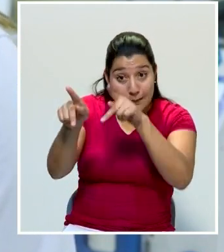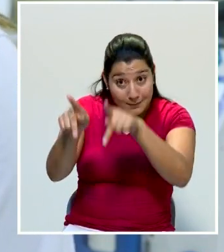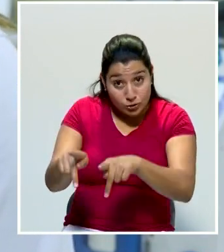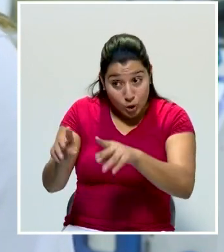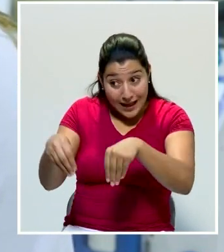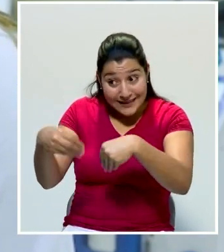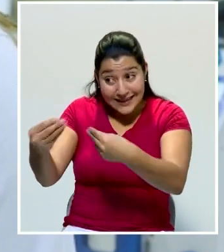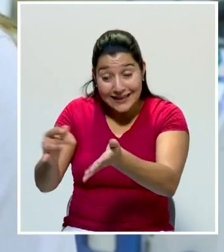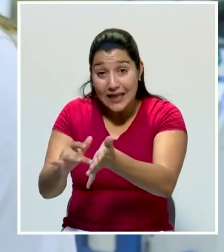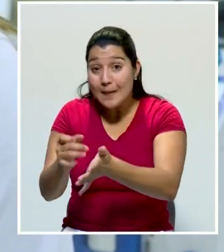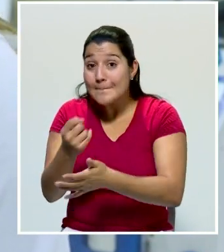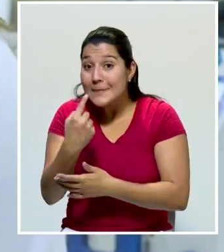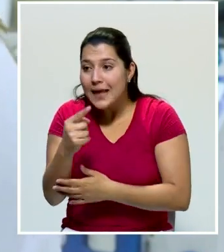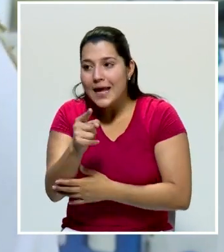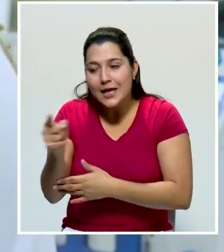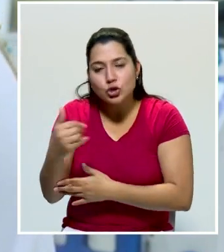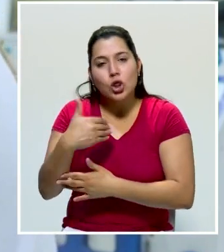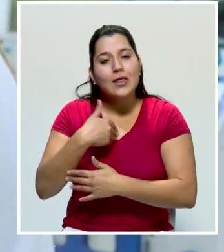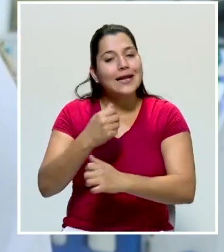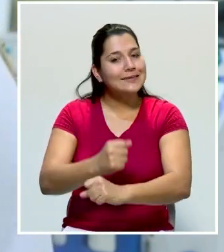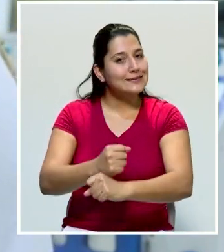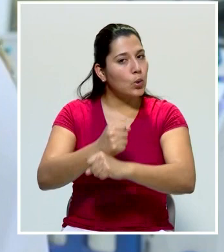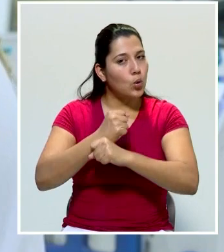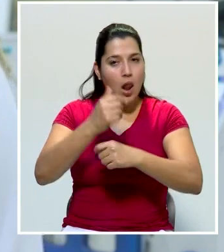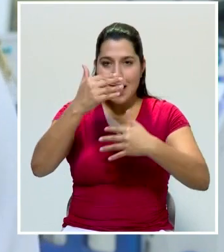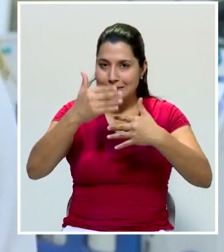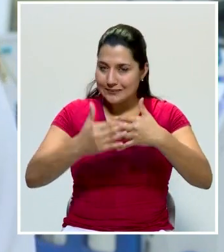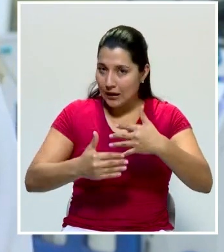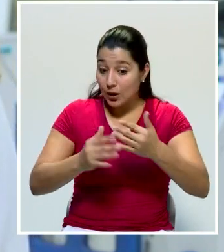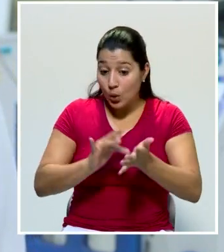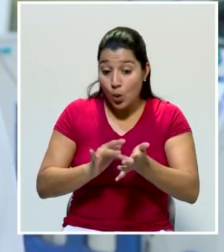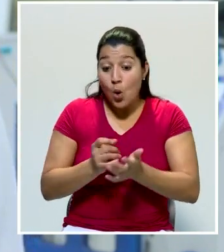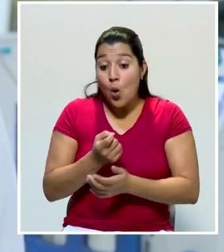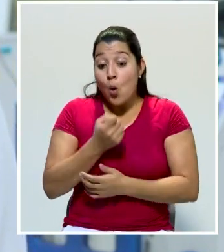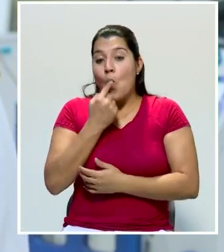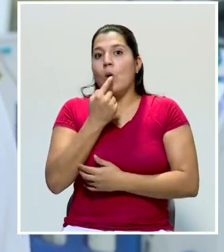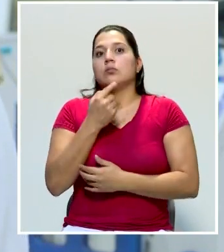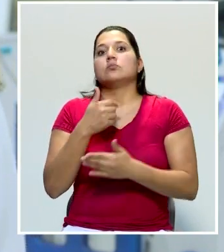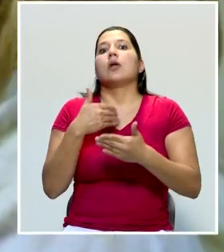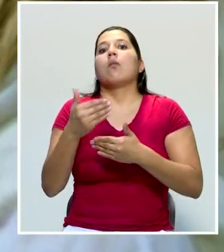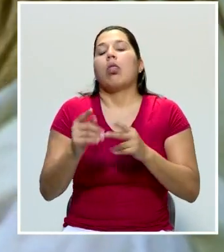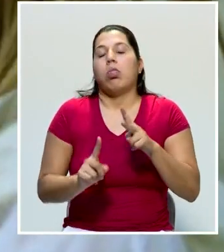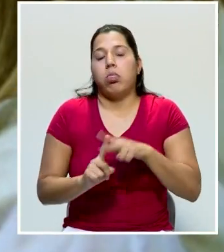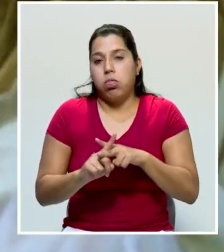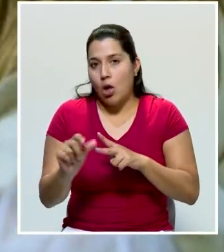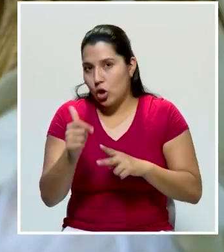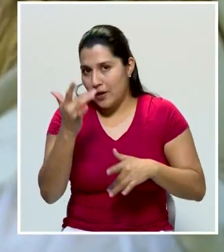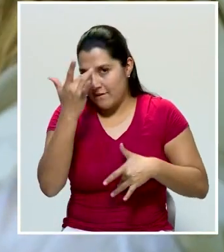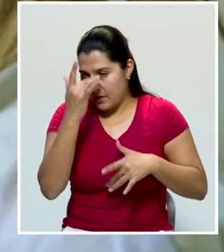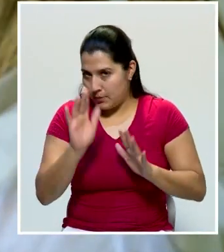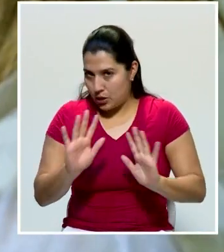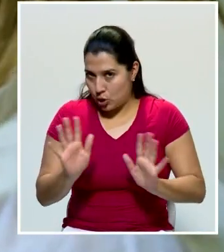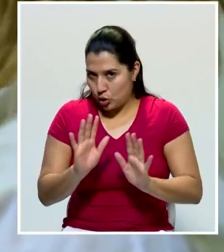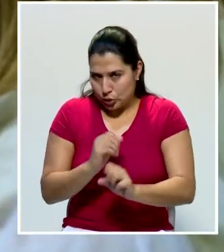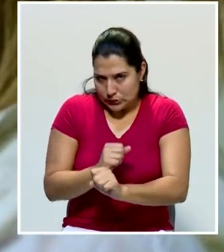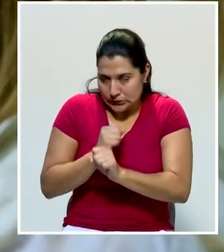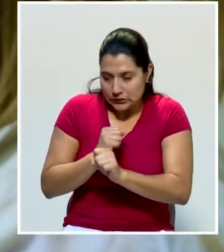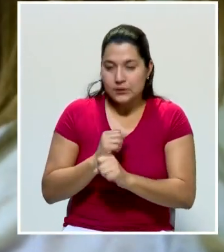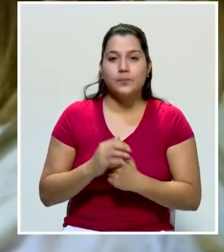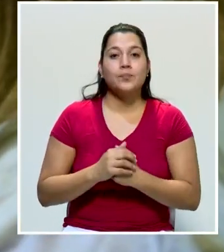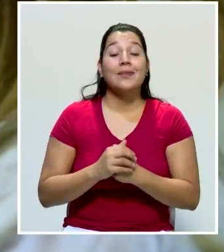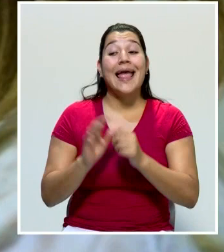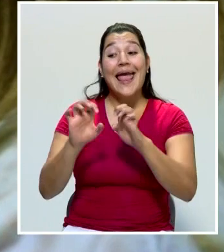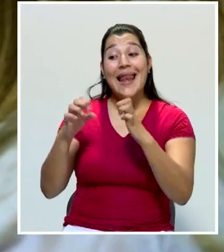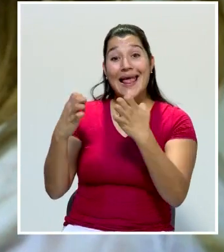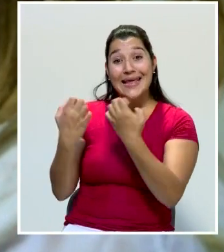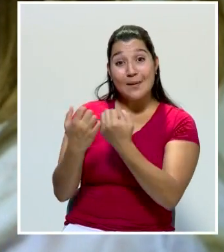la seguridad de que el producto no va a infectarle de otra enfermedad. El equipo tecnológico de la UCR